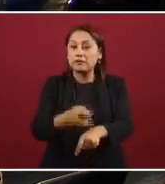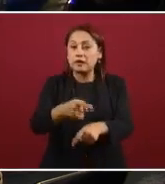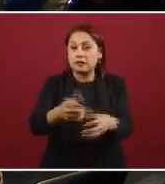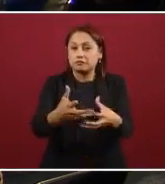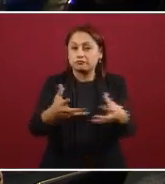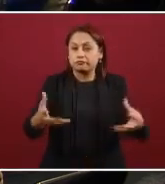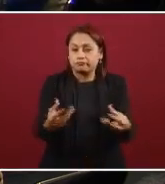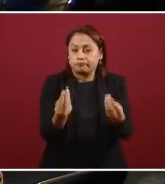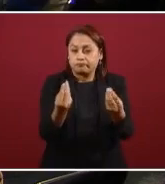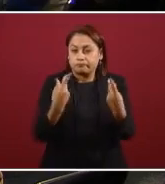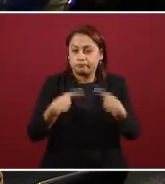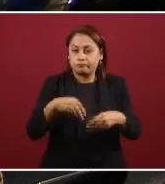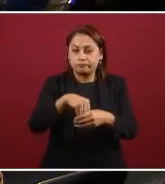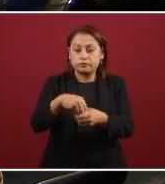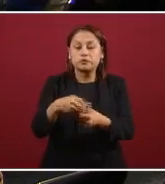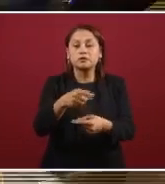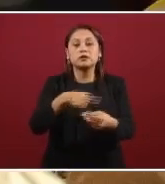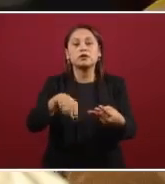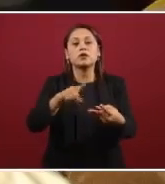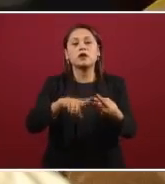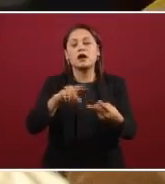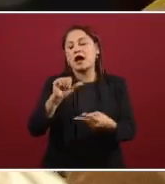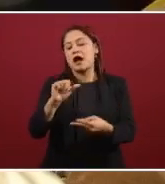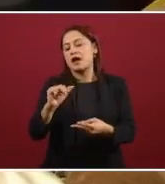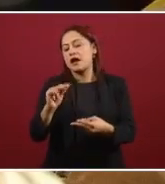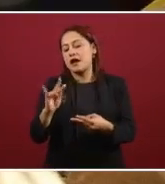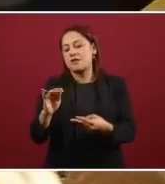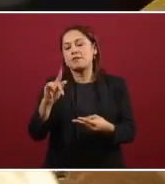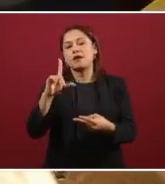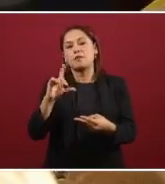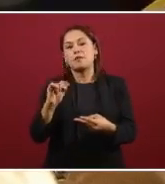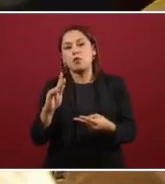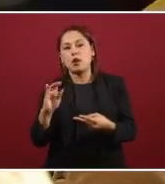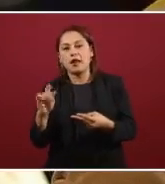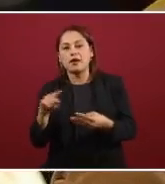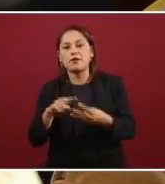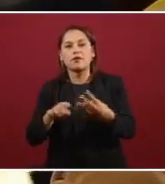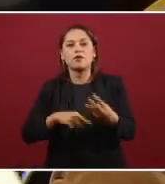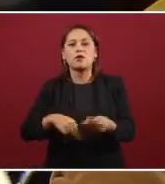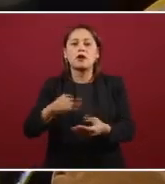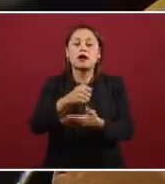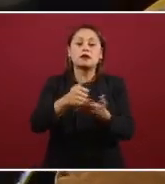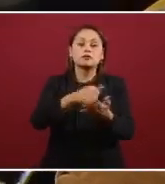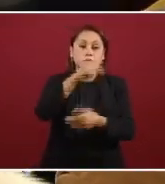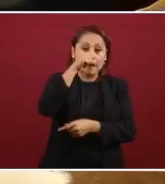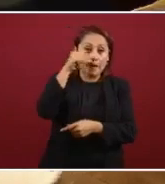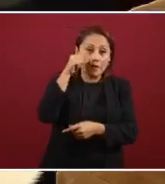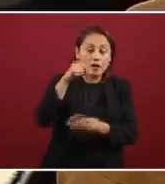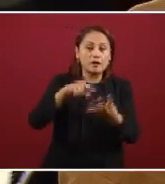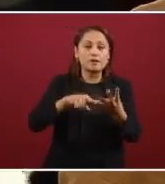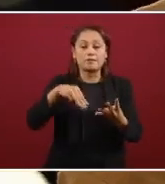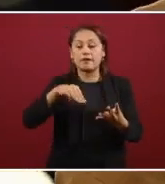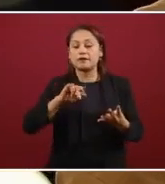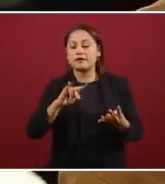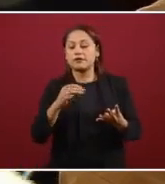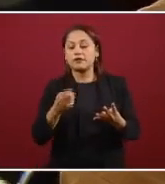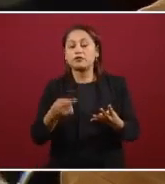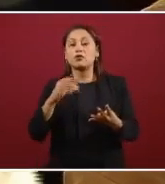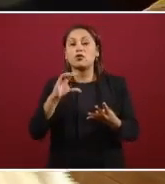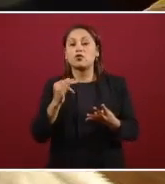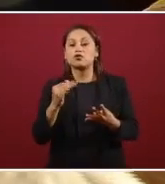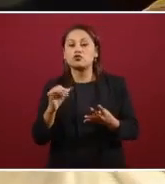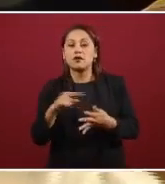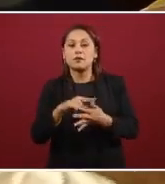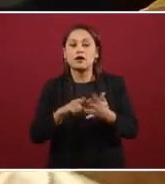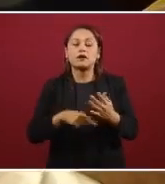México, o Anapra y Loma de Poleo en Ciudad Juárez, o en Metlatónoc y Cochoapa el Grande en el estado de Guerrero,